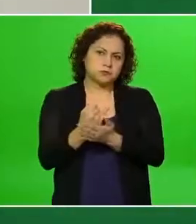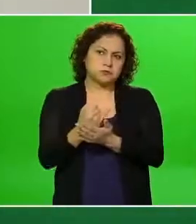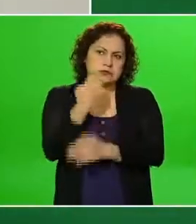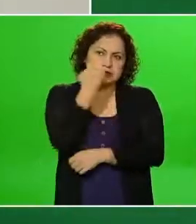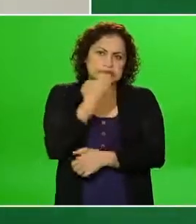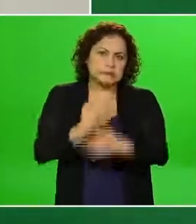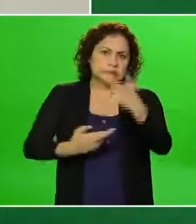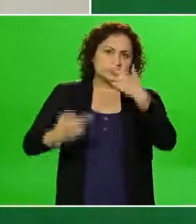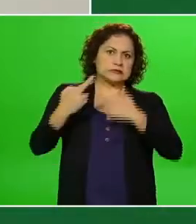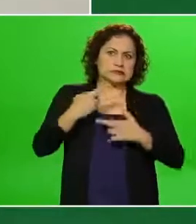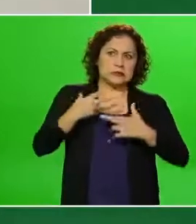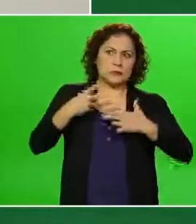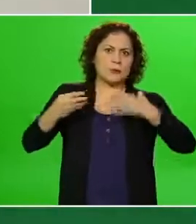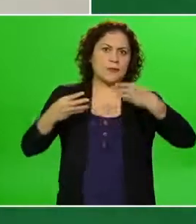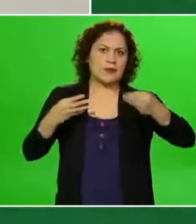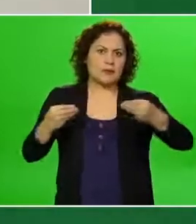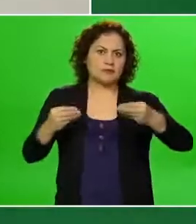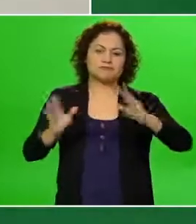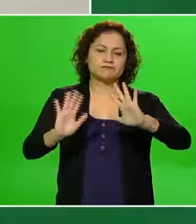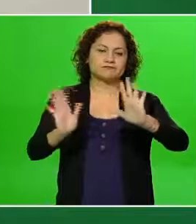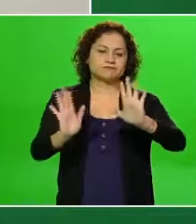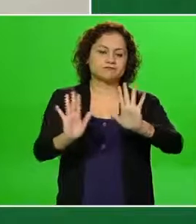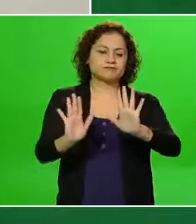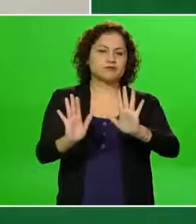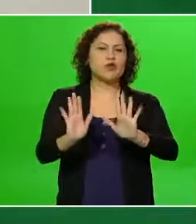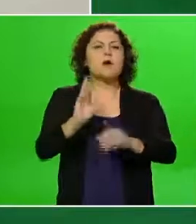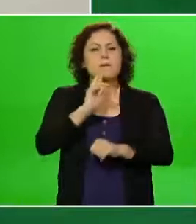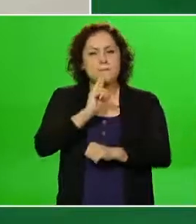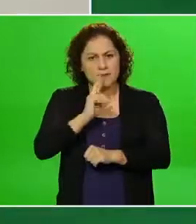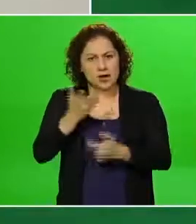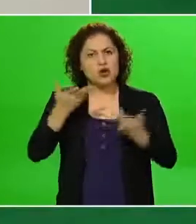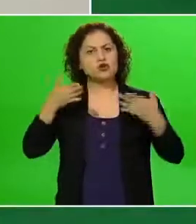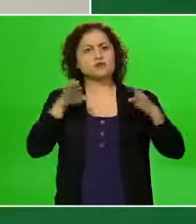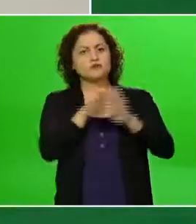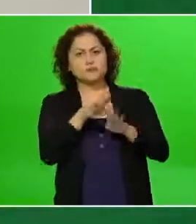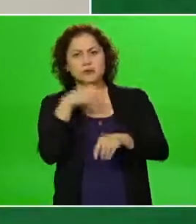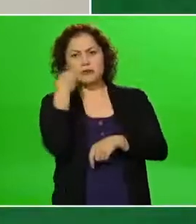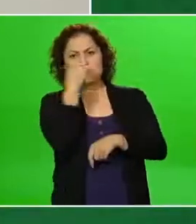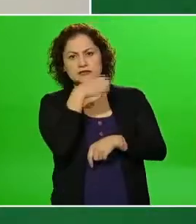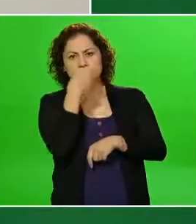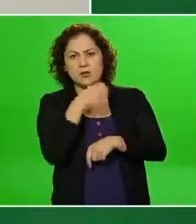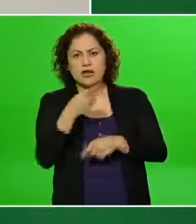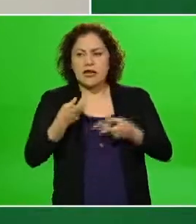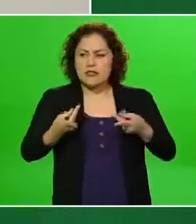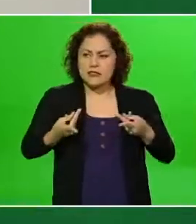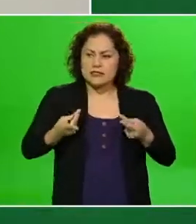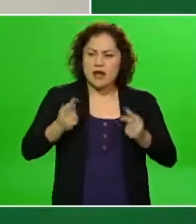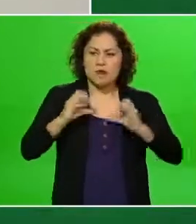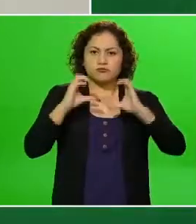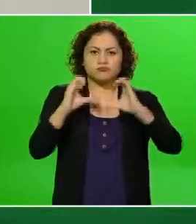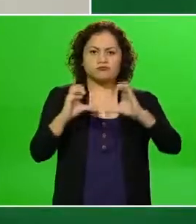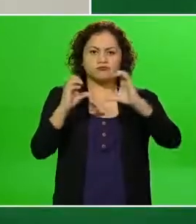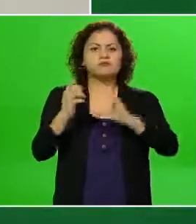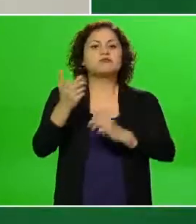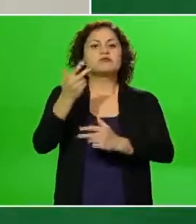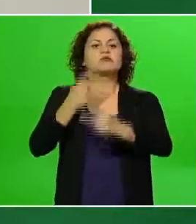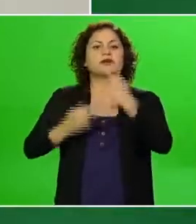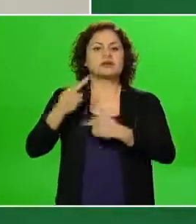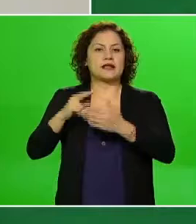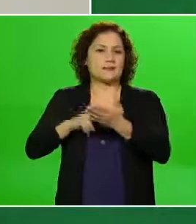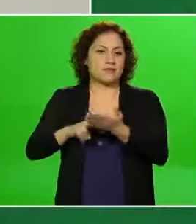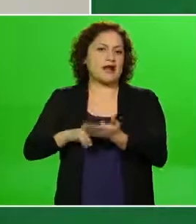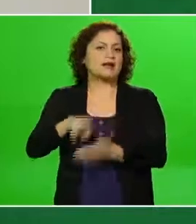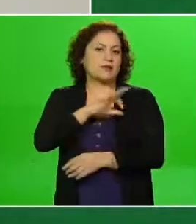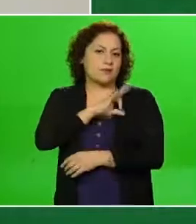la movilidad y entonces poder volver nuevamente al verde lo antes posible. Si a lo mejor la pregunta podría